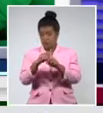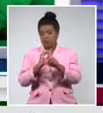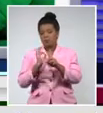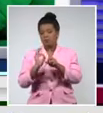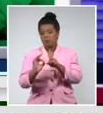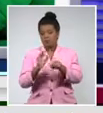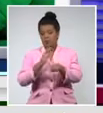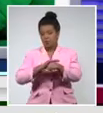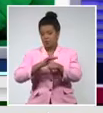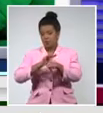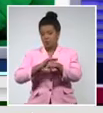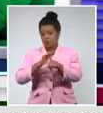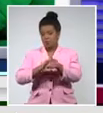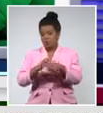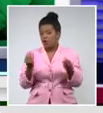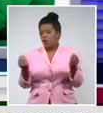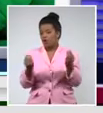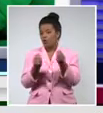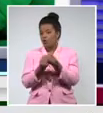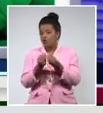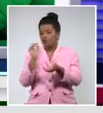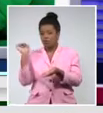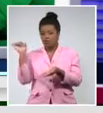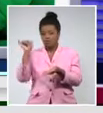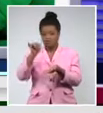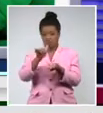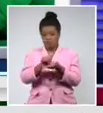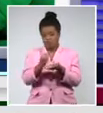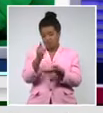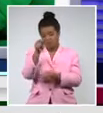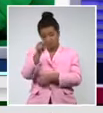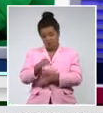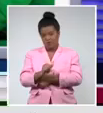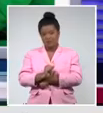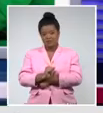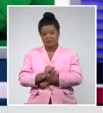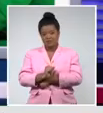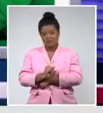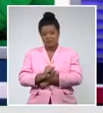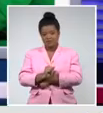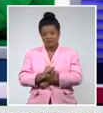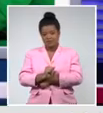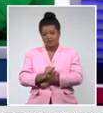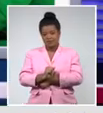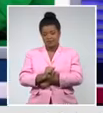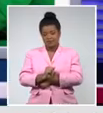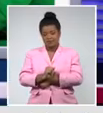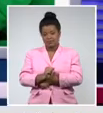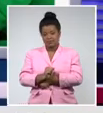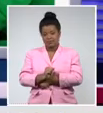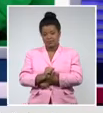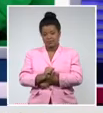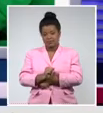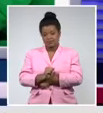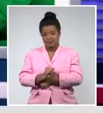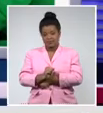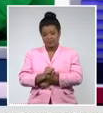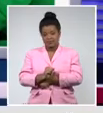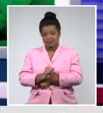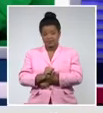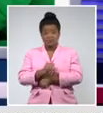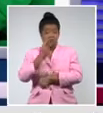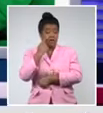relacionados con viajeros internacionales. Fue indiscutiblemente el no